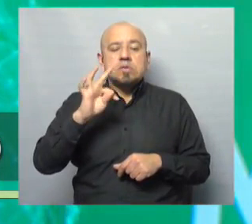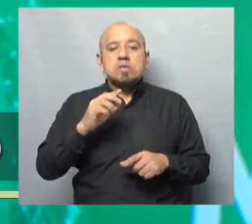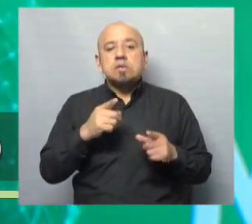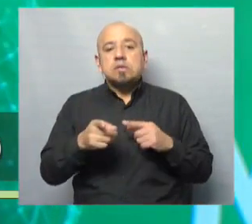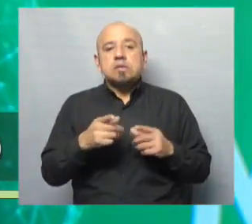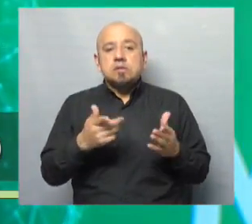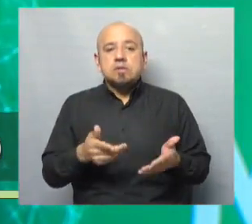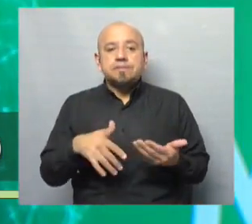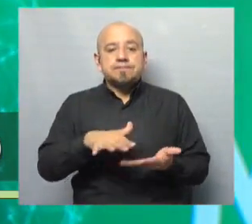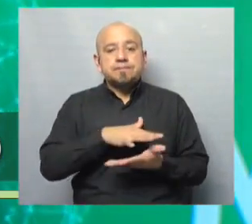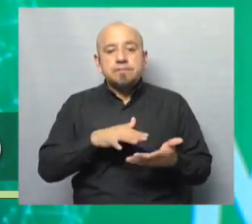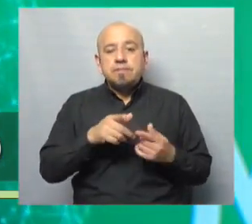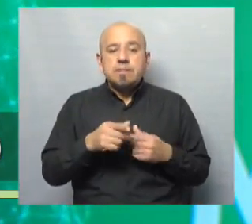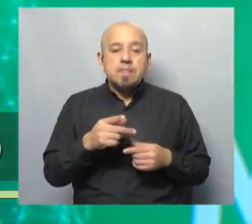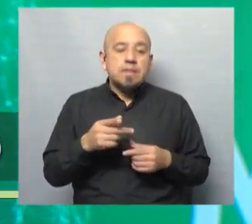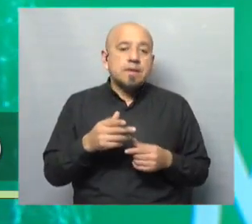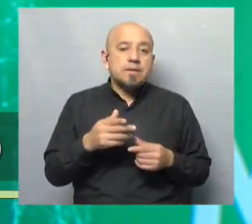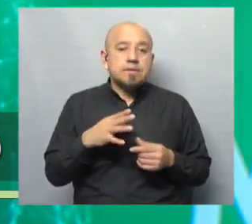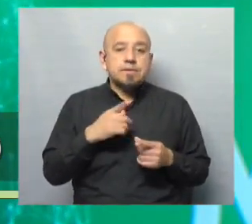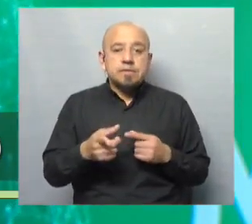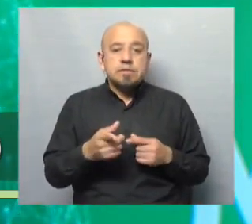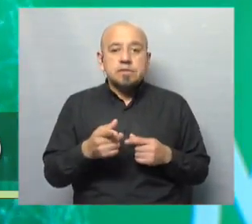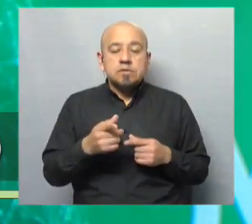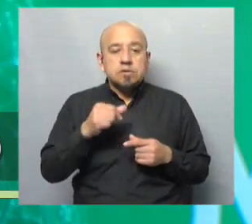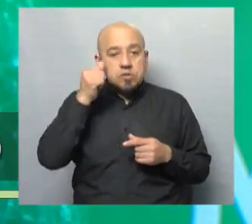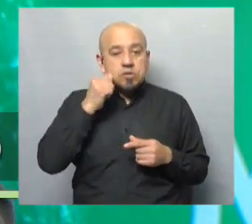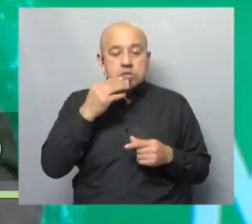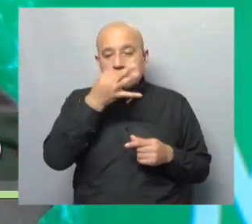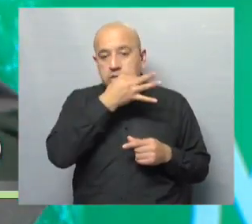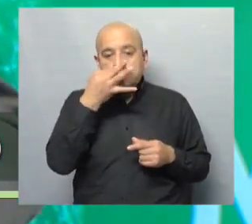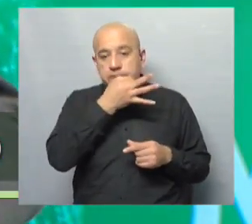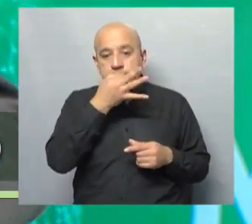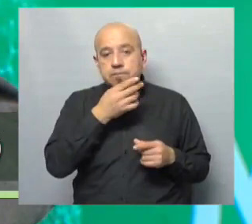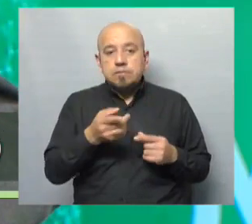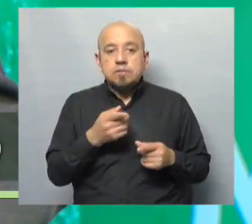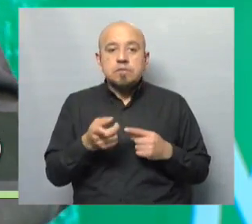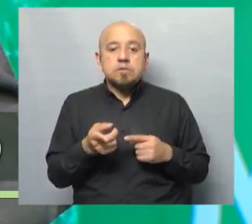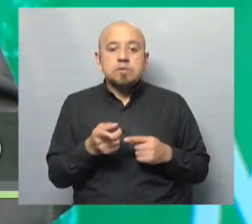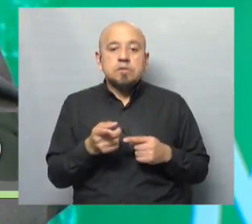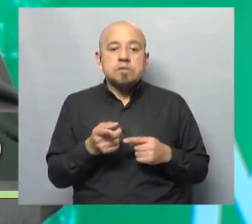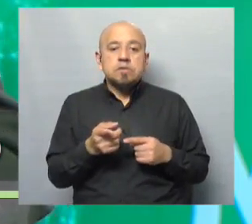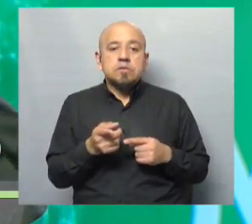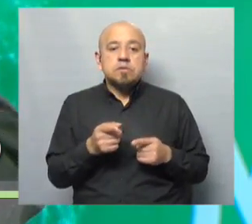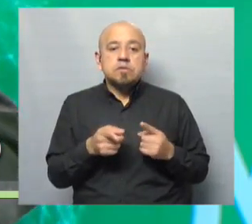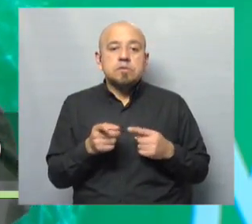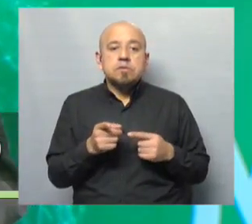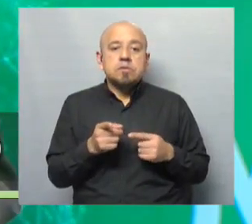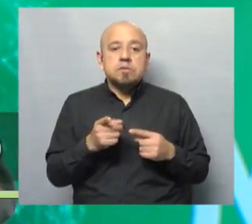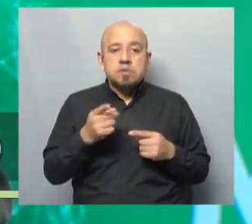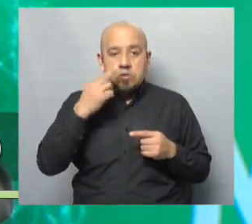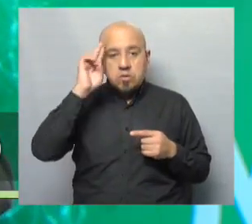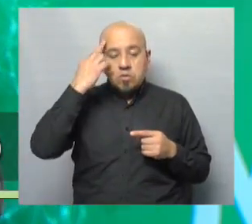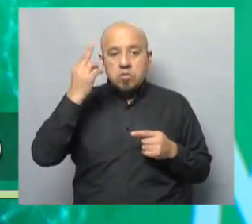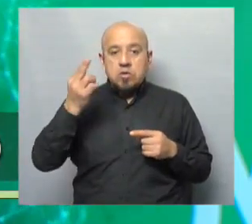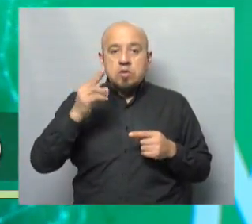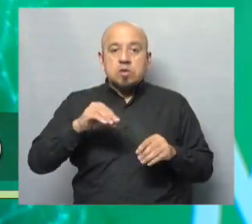esa situación que habilitó que un narcotraficante en relación con el cual uruguay había